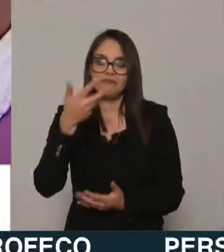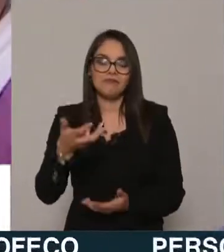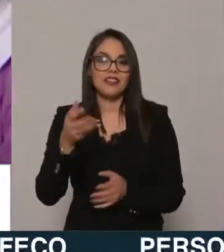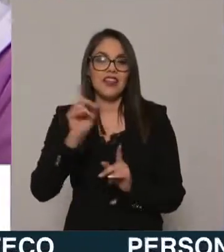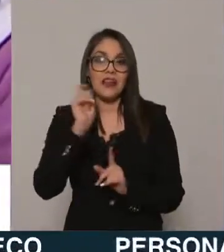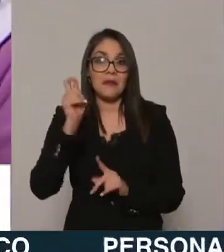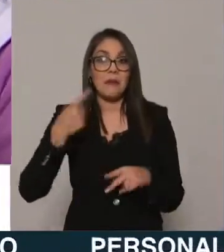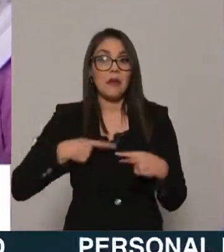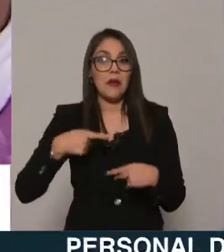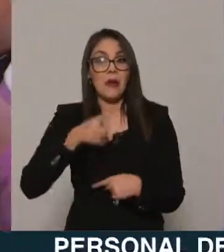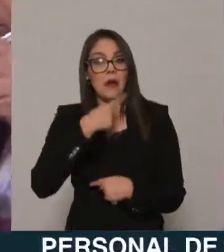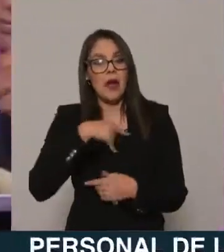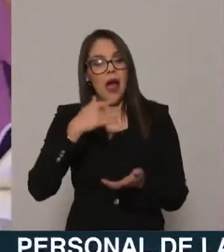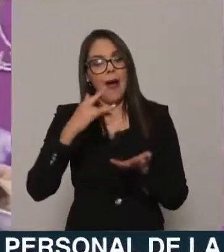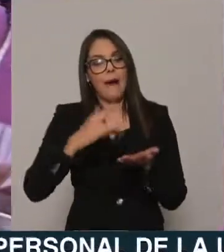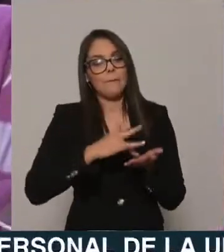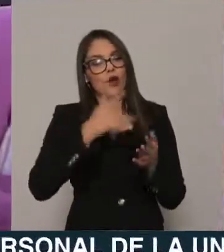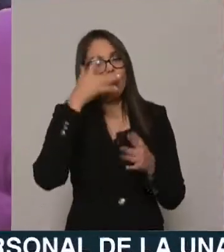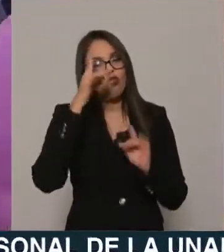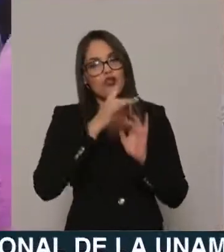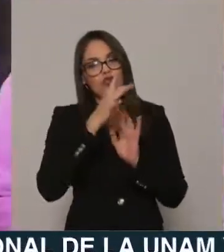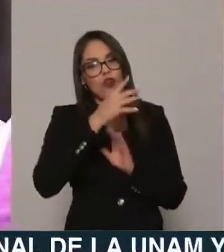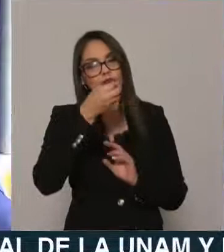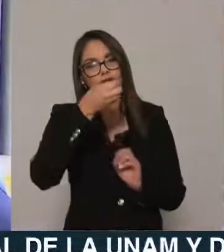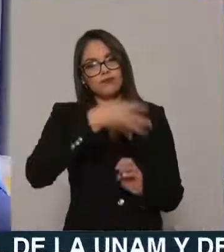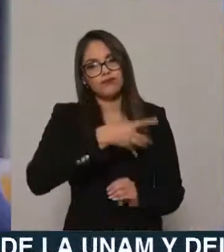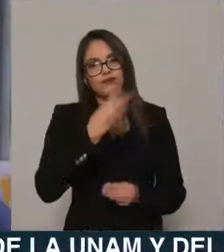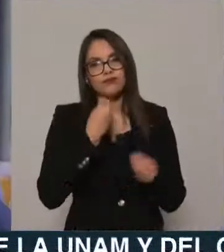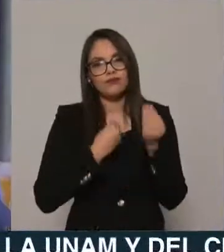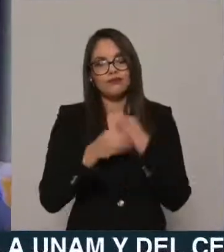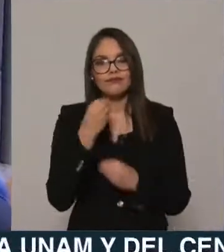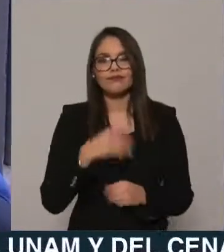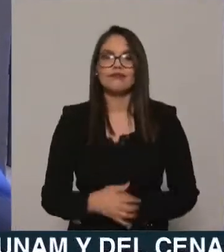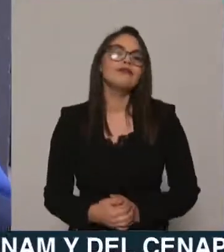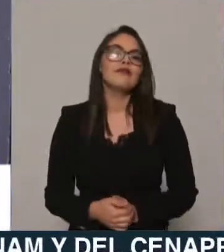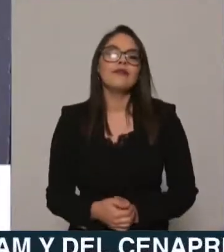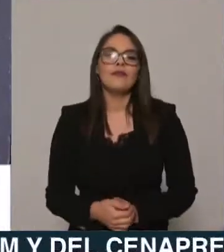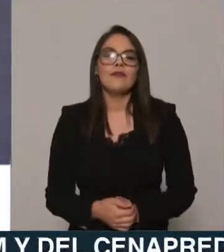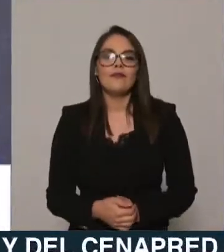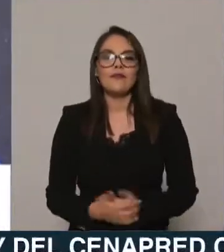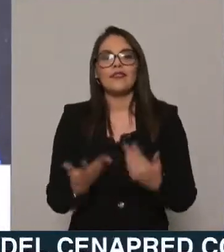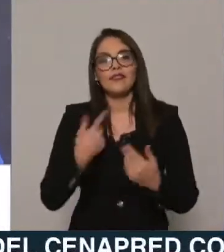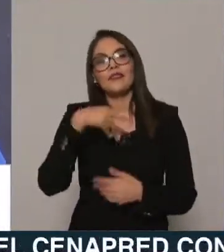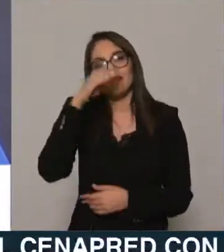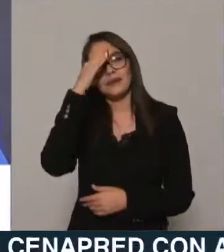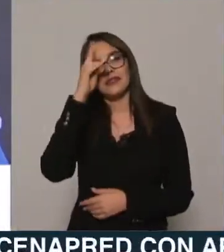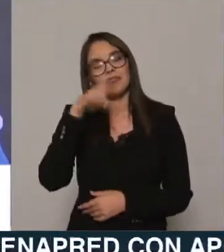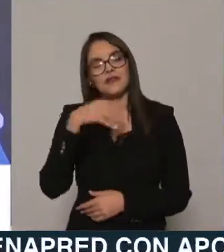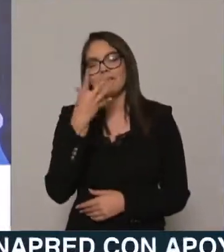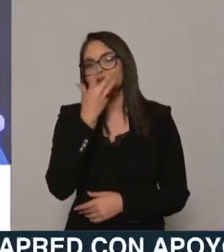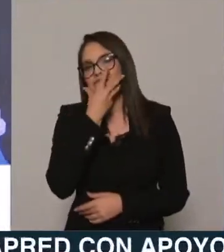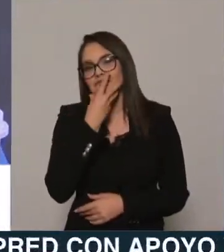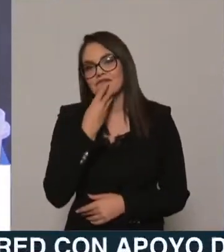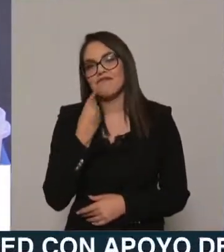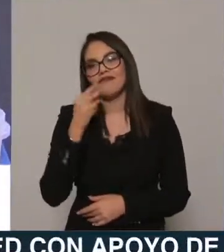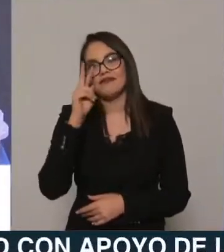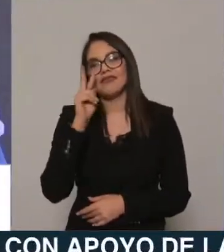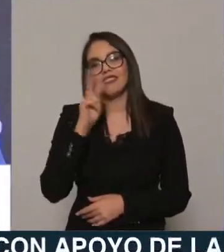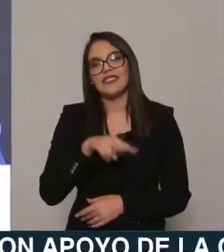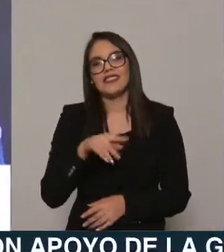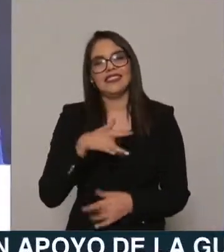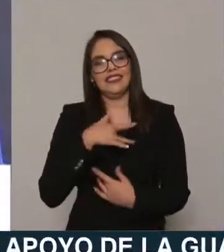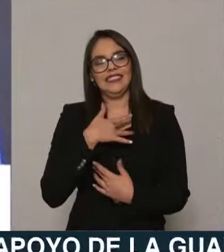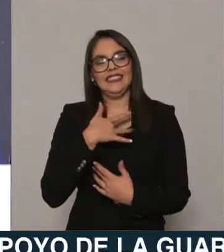que pues nos está apoyando pues el pan de cada día. Okay, ¿qué le parecen estas iniciativas? Ay, muy bonito, sí. Nos toca en el